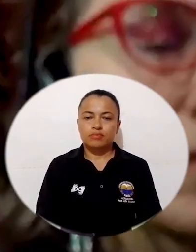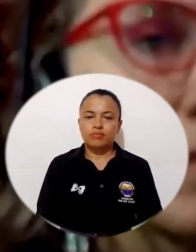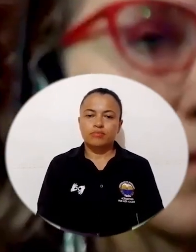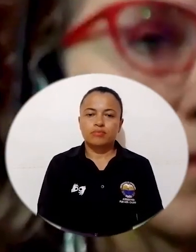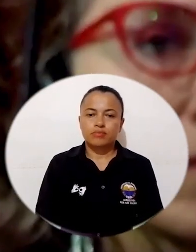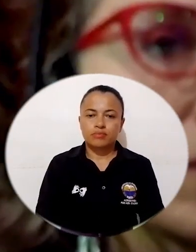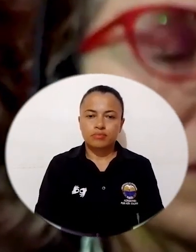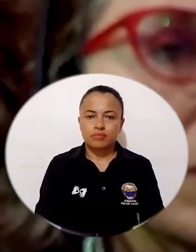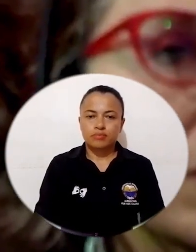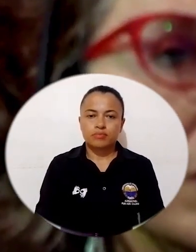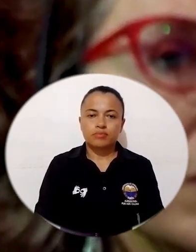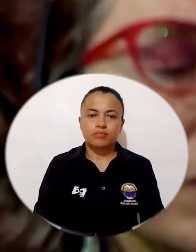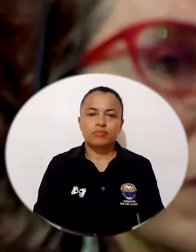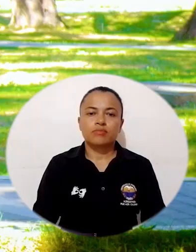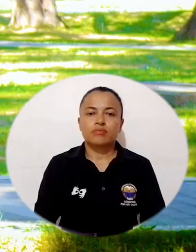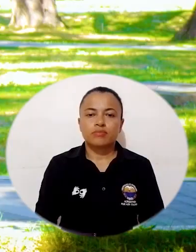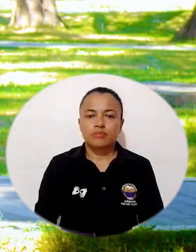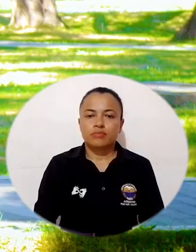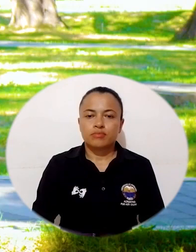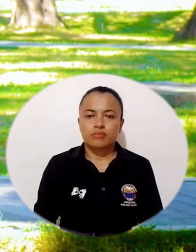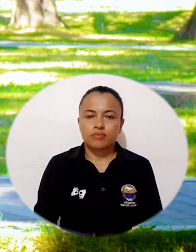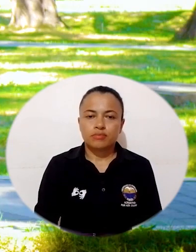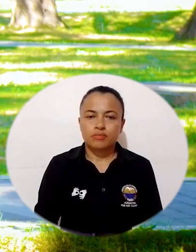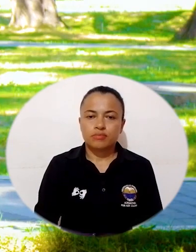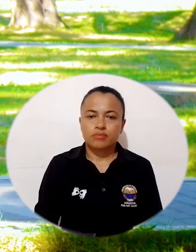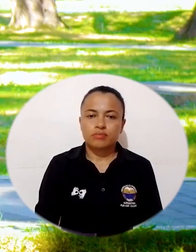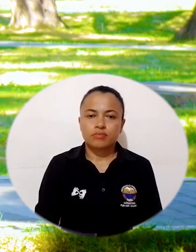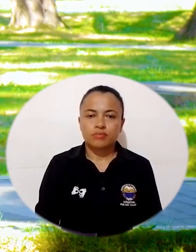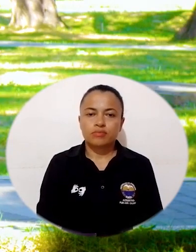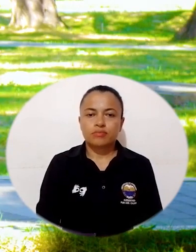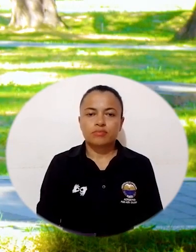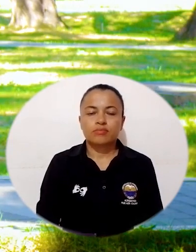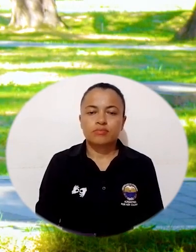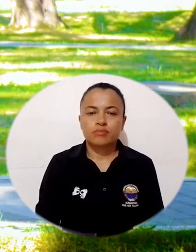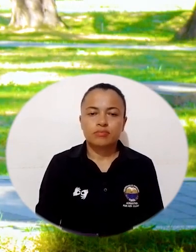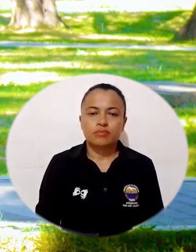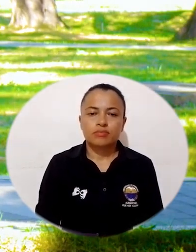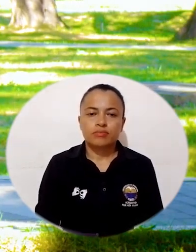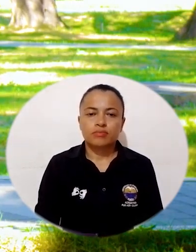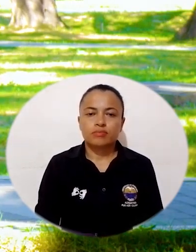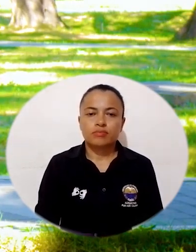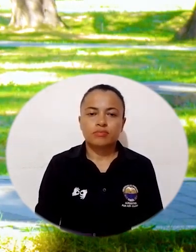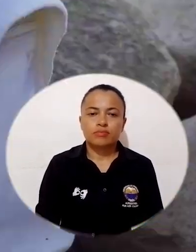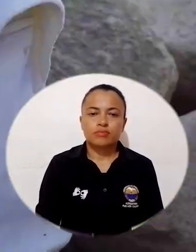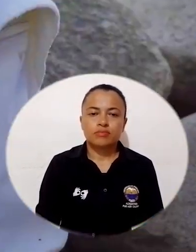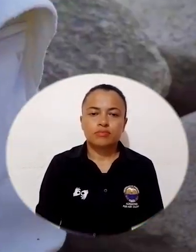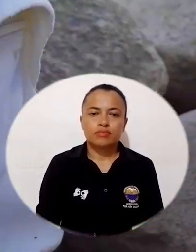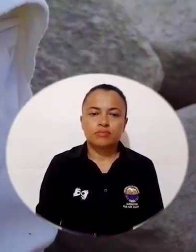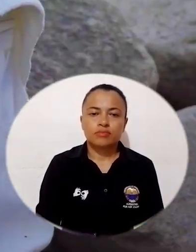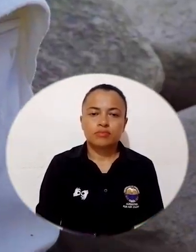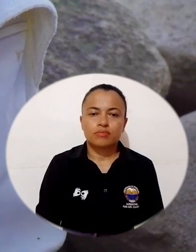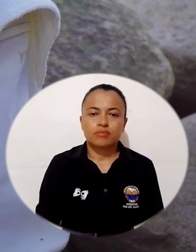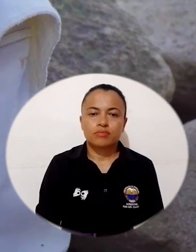73. Una lucha jurídica tenía que ver en parte cómo se estaba manejando o cómo